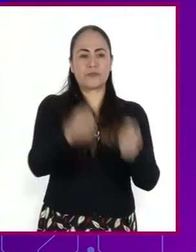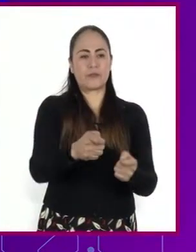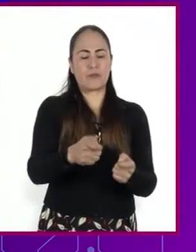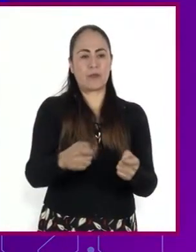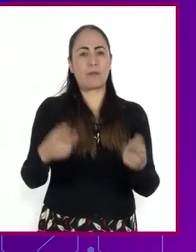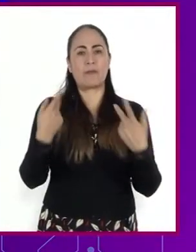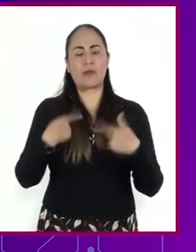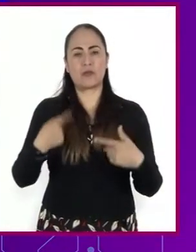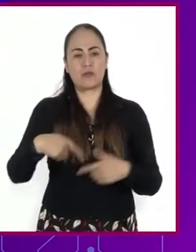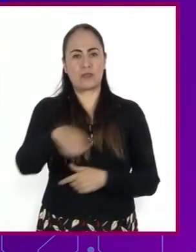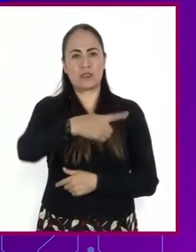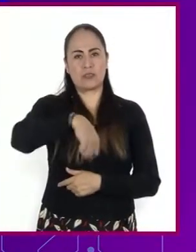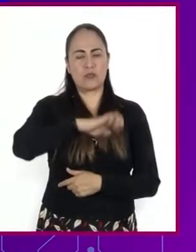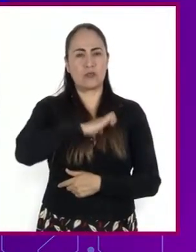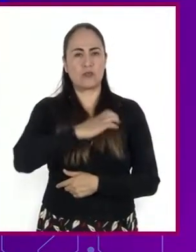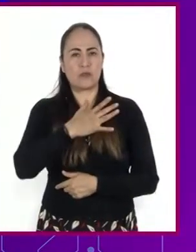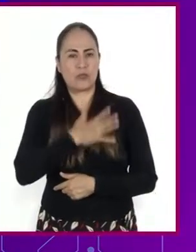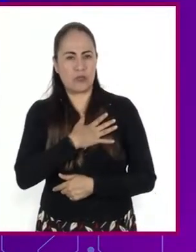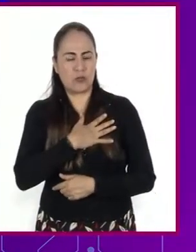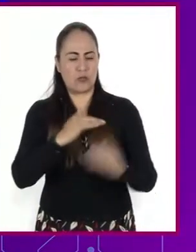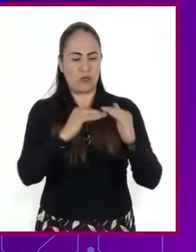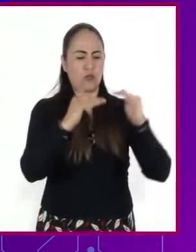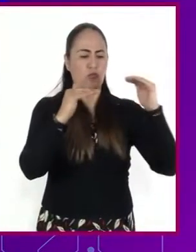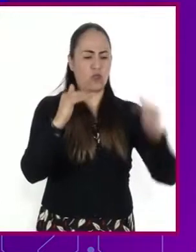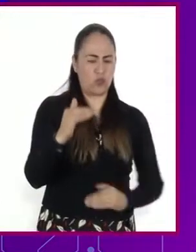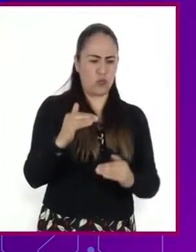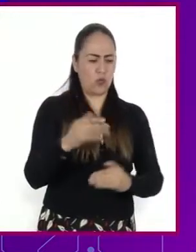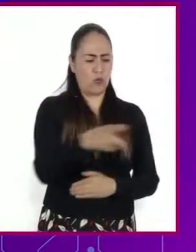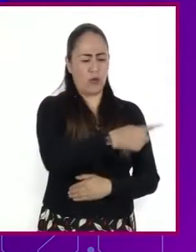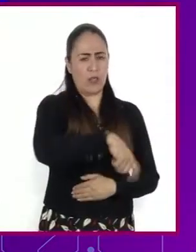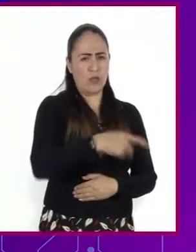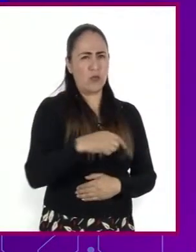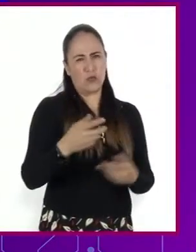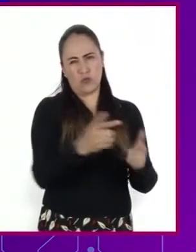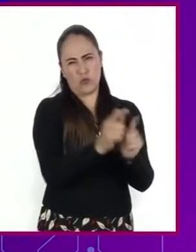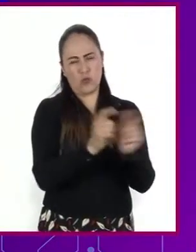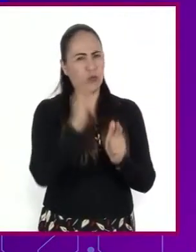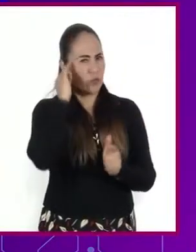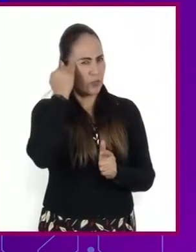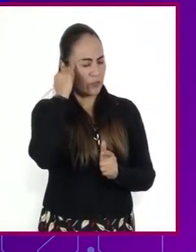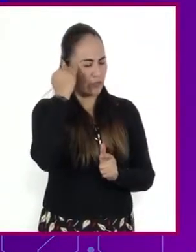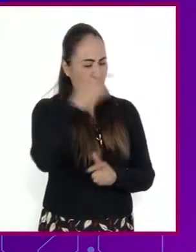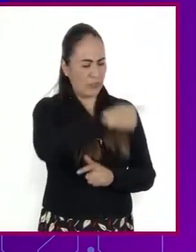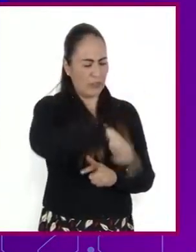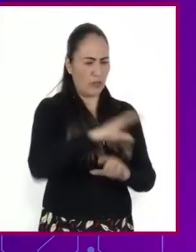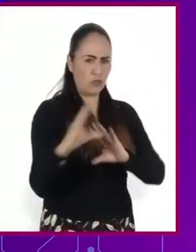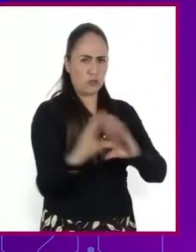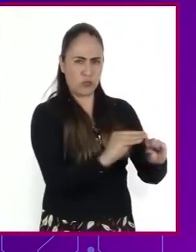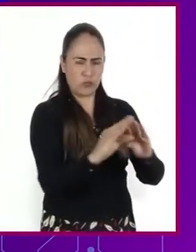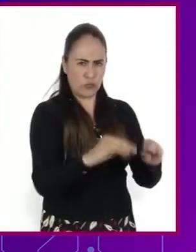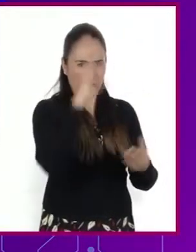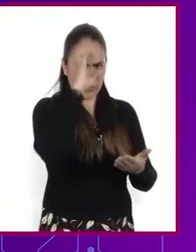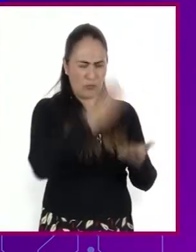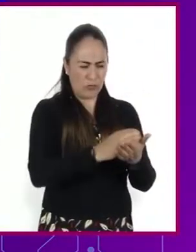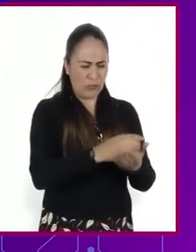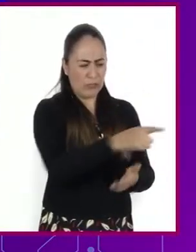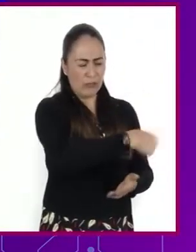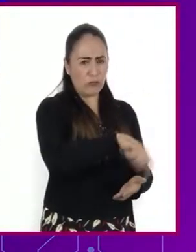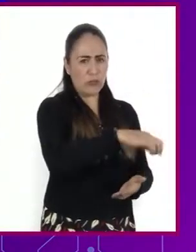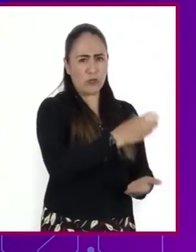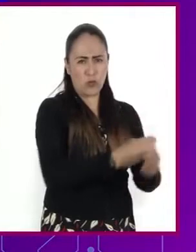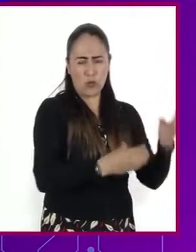y pueblos. Y, finalmente, la República de Indios, que concentraba a la población indígena en